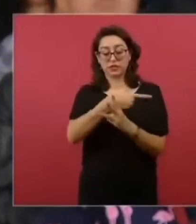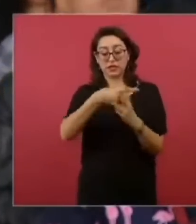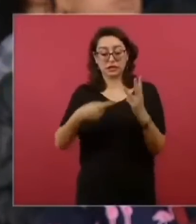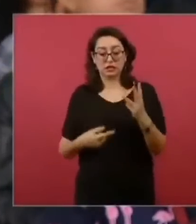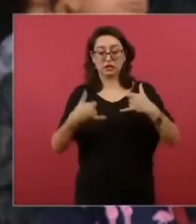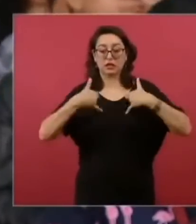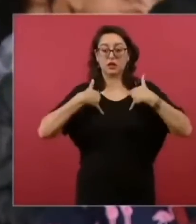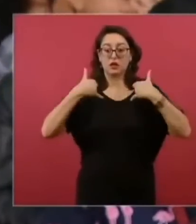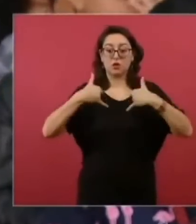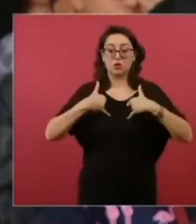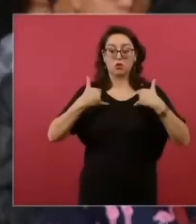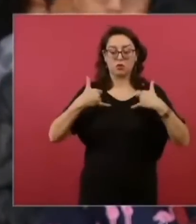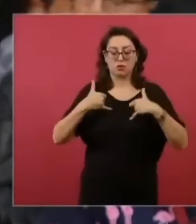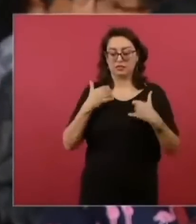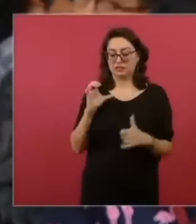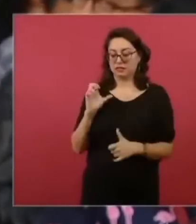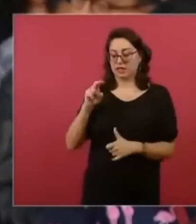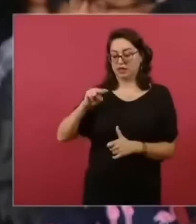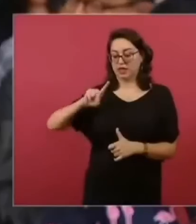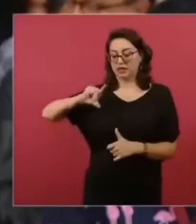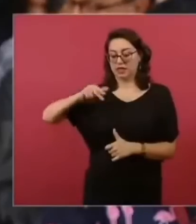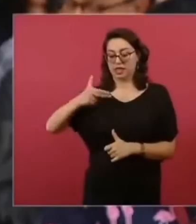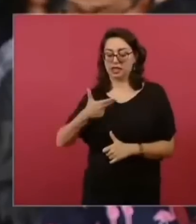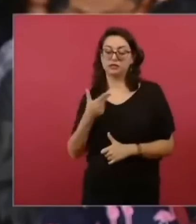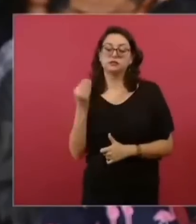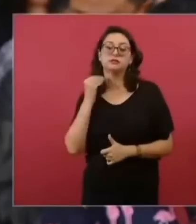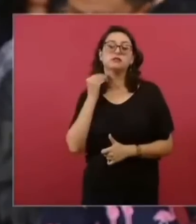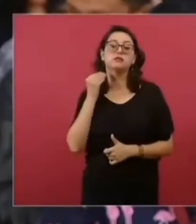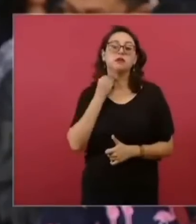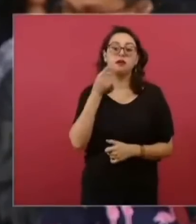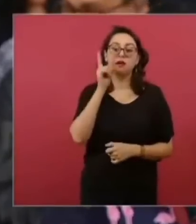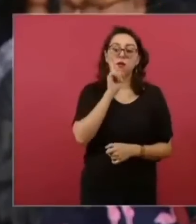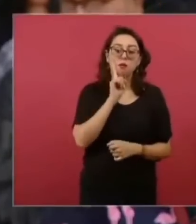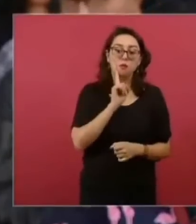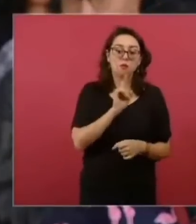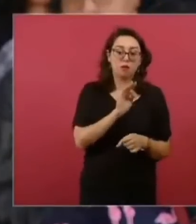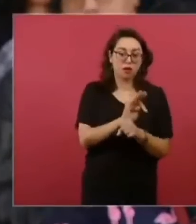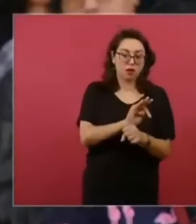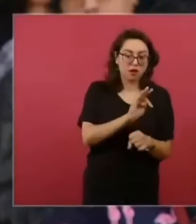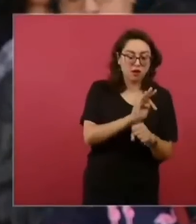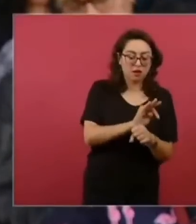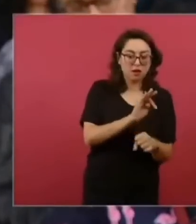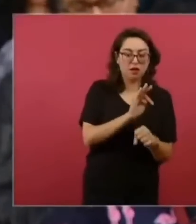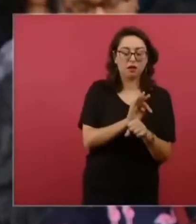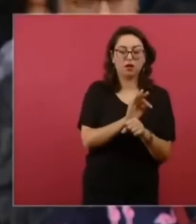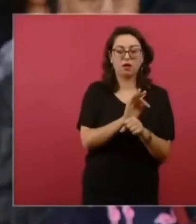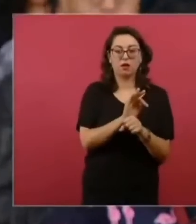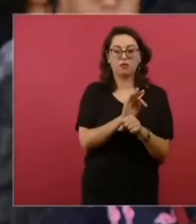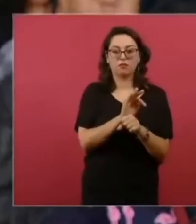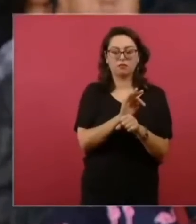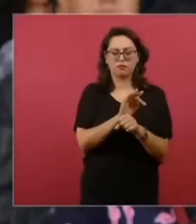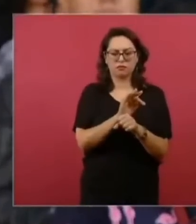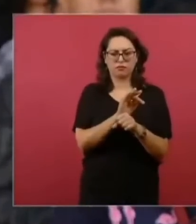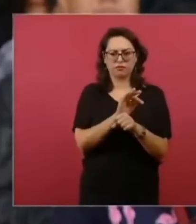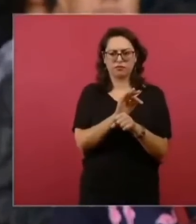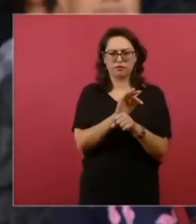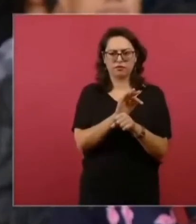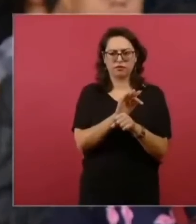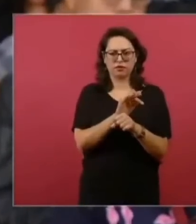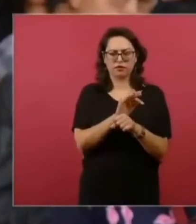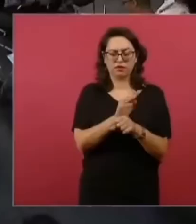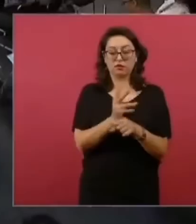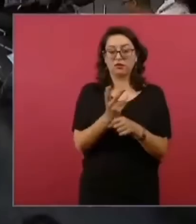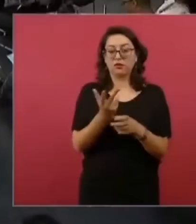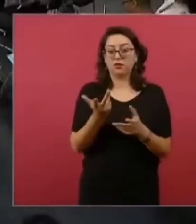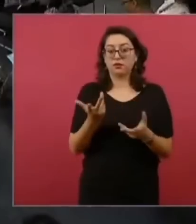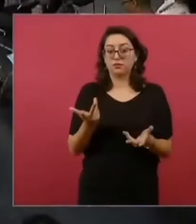jóvenes, empieza a hacer su trabajo como abogada de oficio, se da cuenta